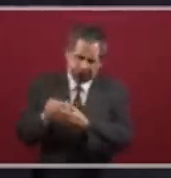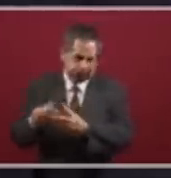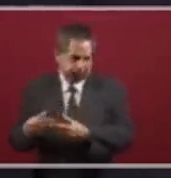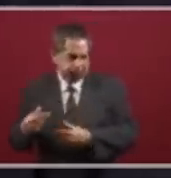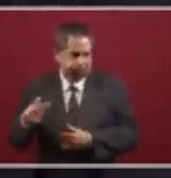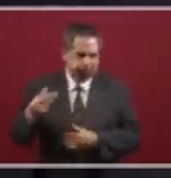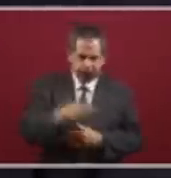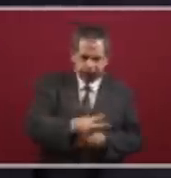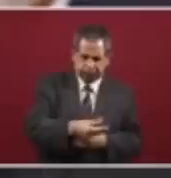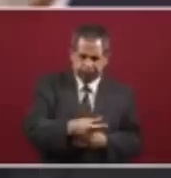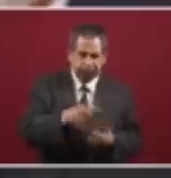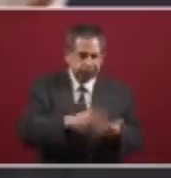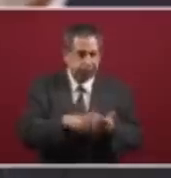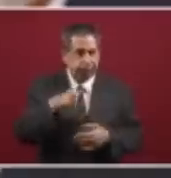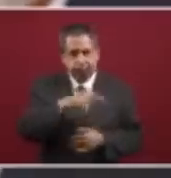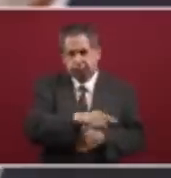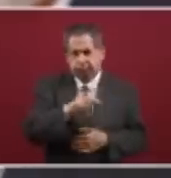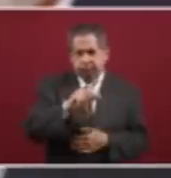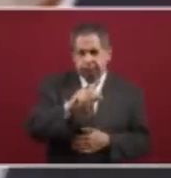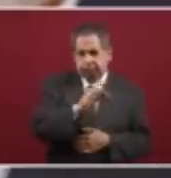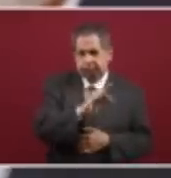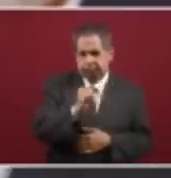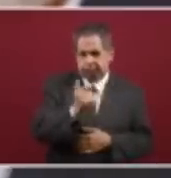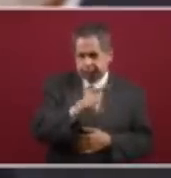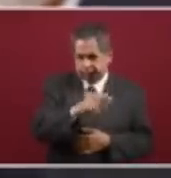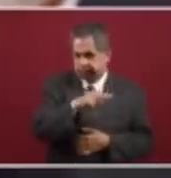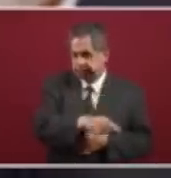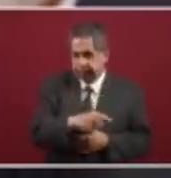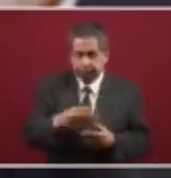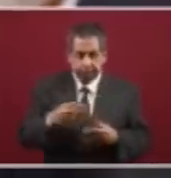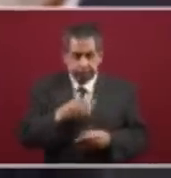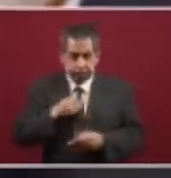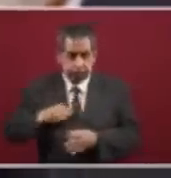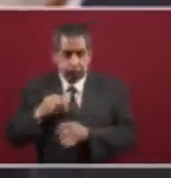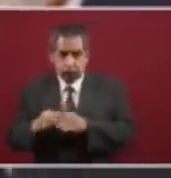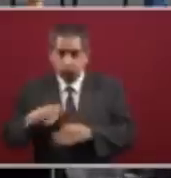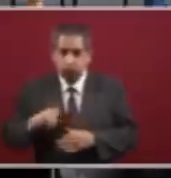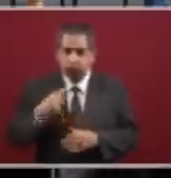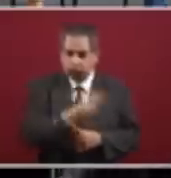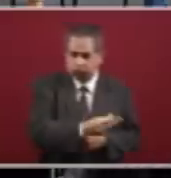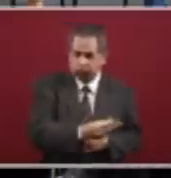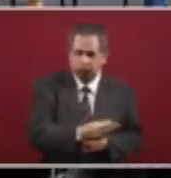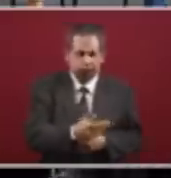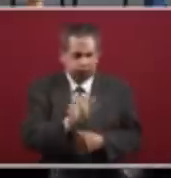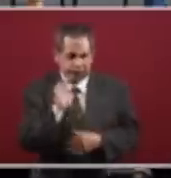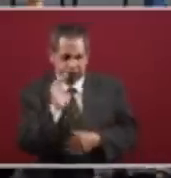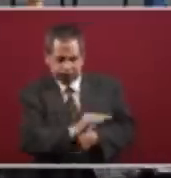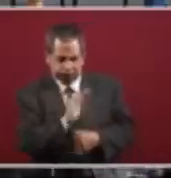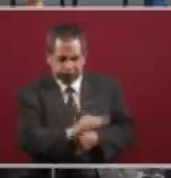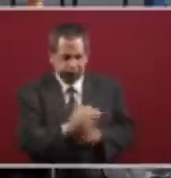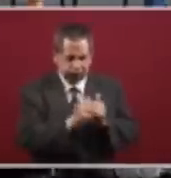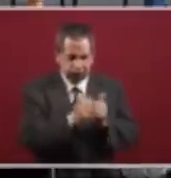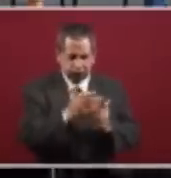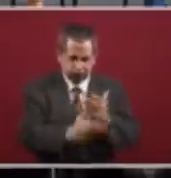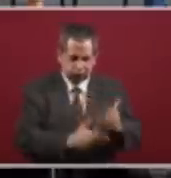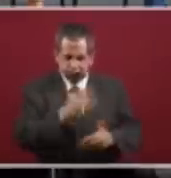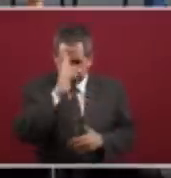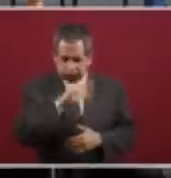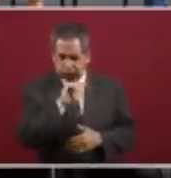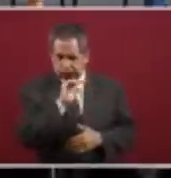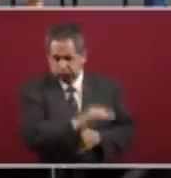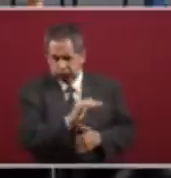todas las pruebas y voy a cumplir para pedirle solicitarle de manera respetuosa